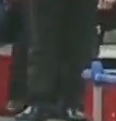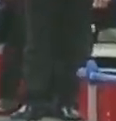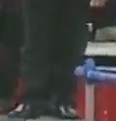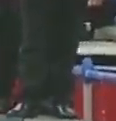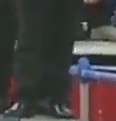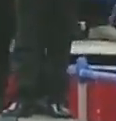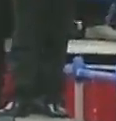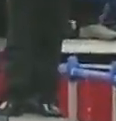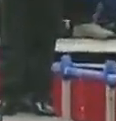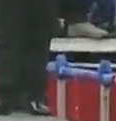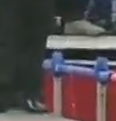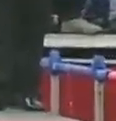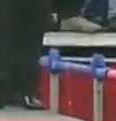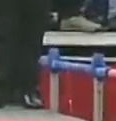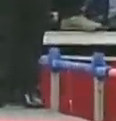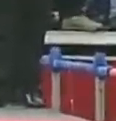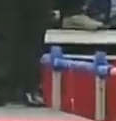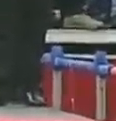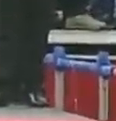posiblemente